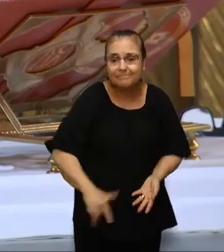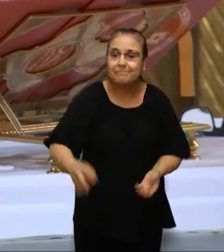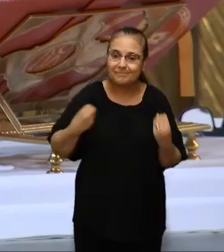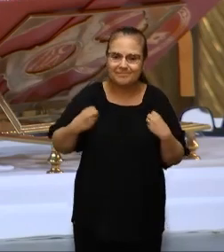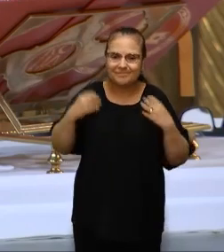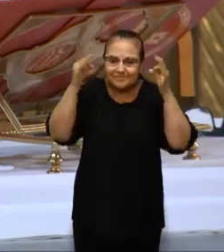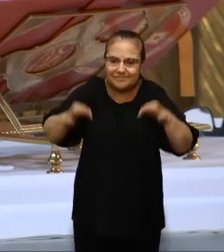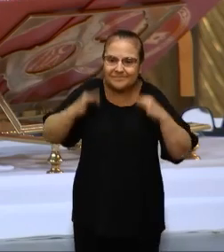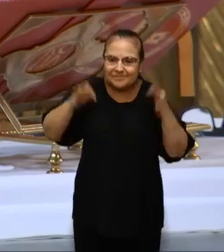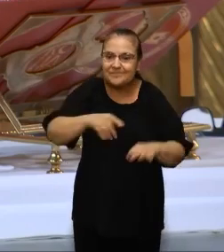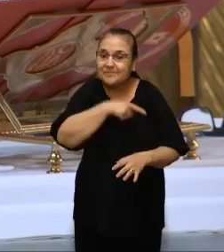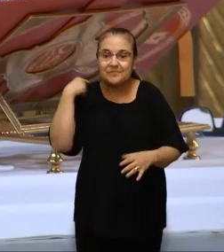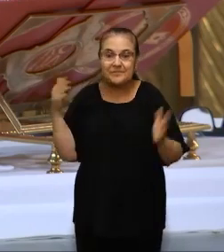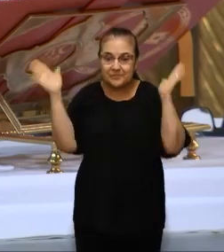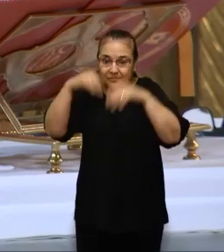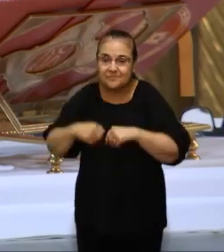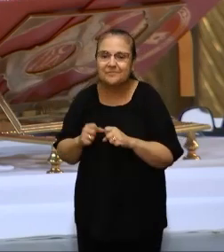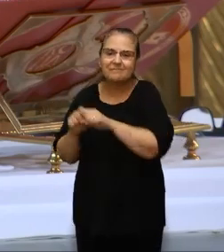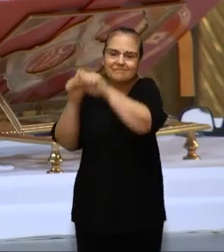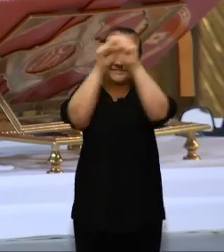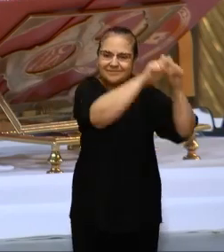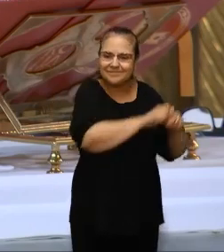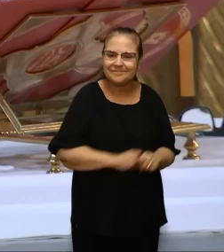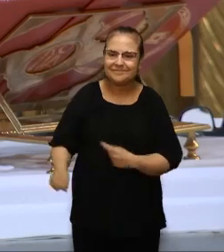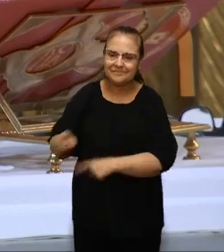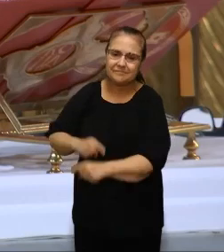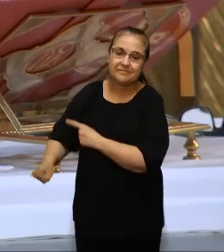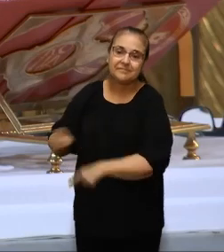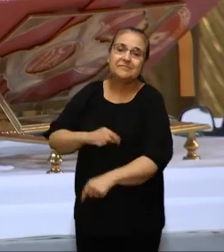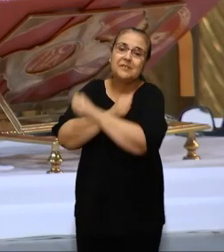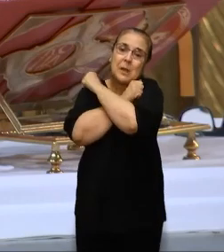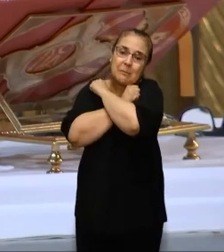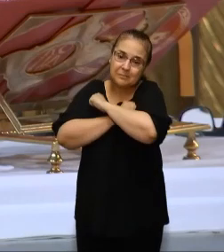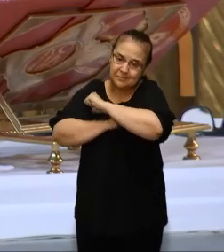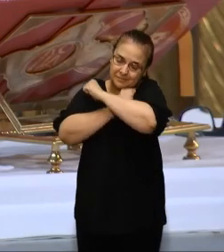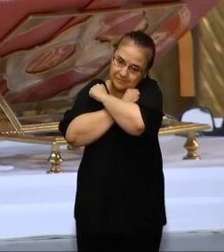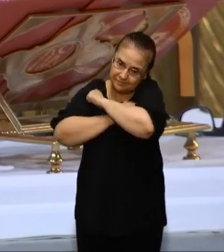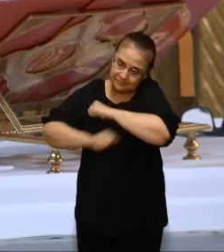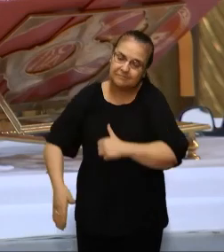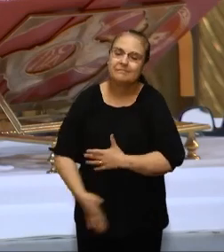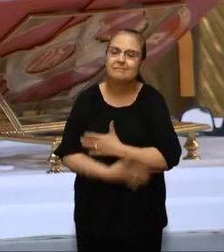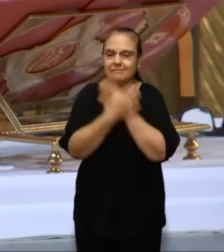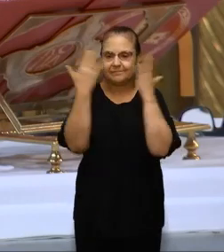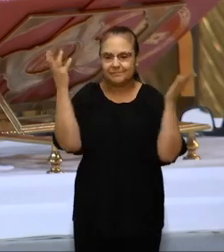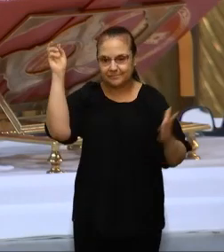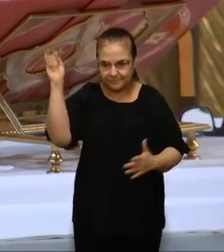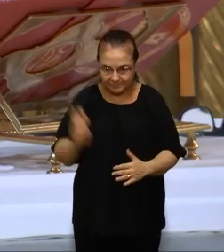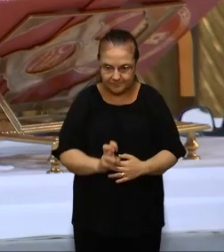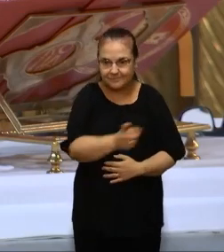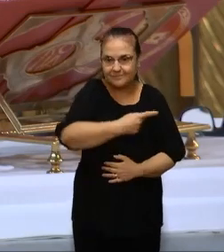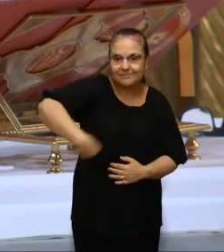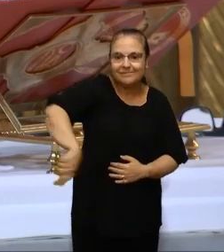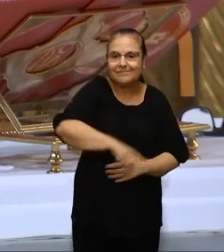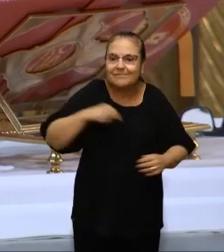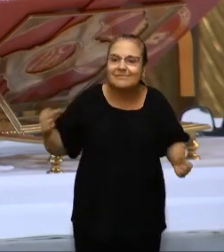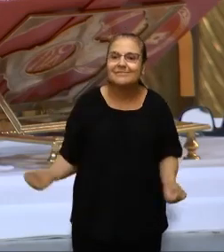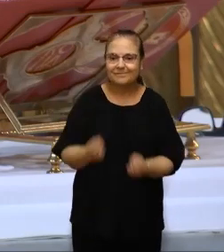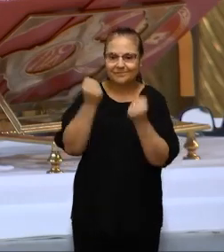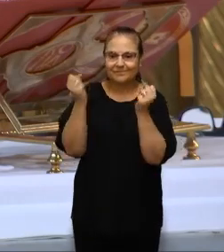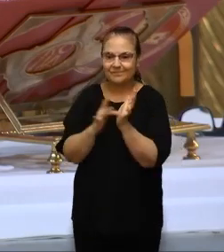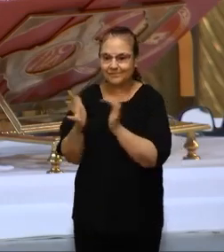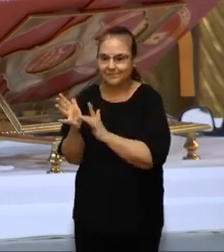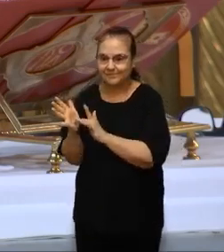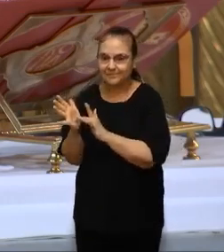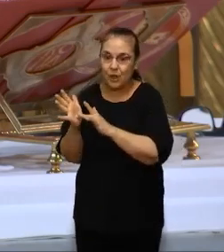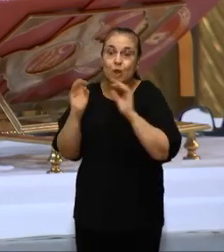misericordia, vivamos siempre libres de pecado y protegidos de toda perturbación, mientras esperamos la gloriosa venida de nuestro